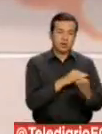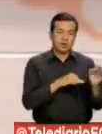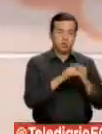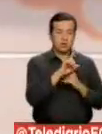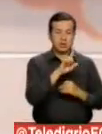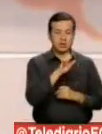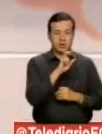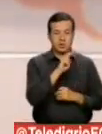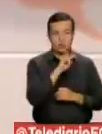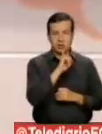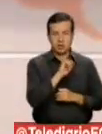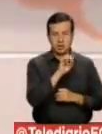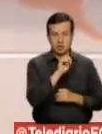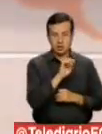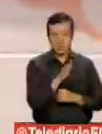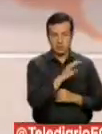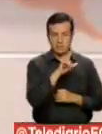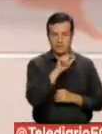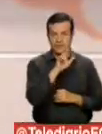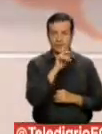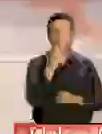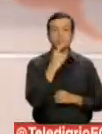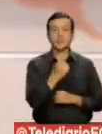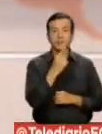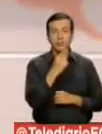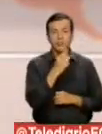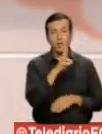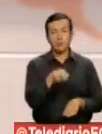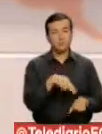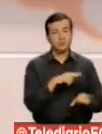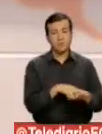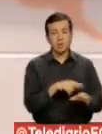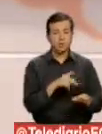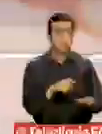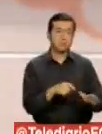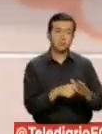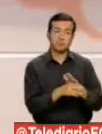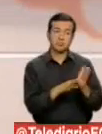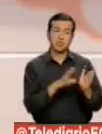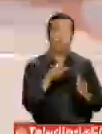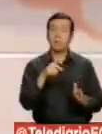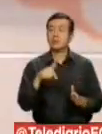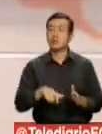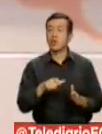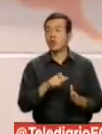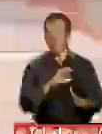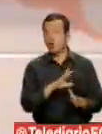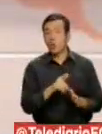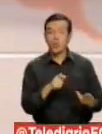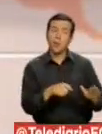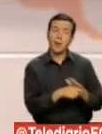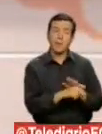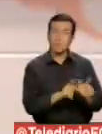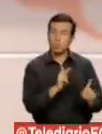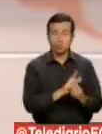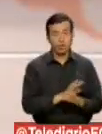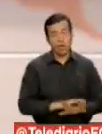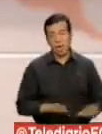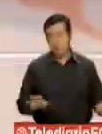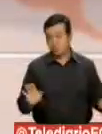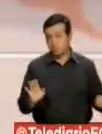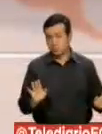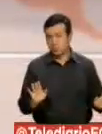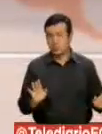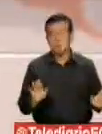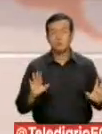Lara, dice que hay delincuencia común. Es decir, en la conclusión de la familia es,